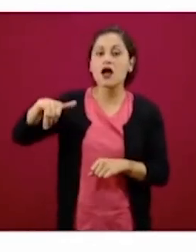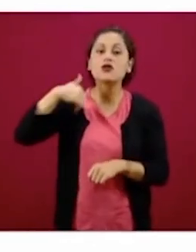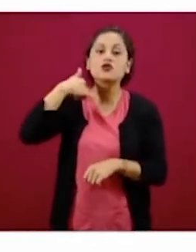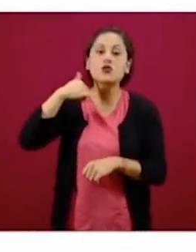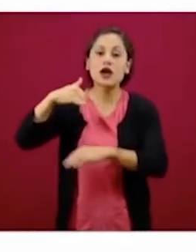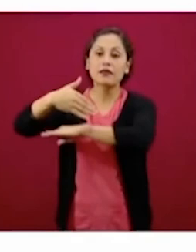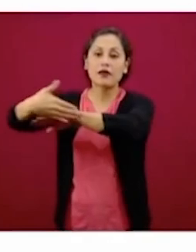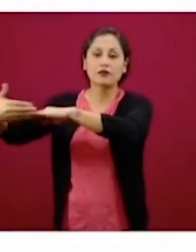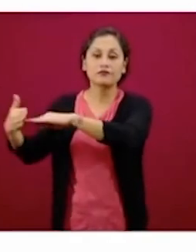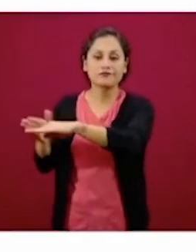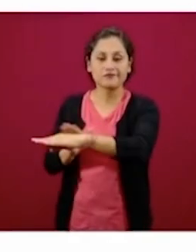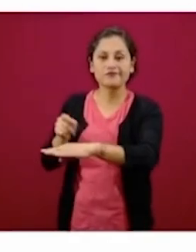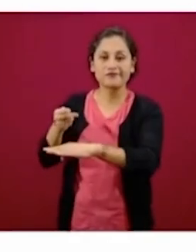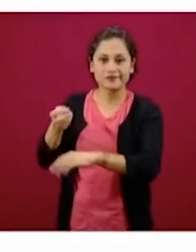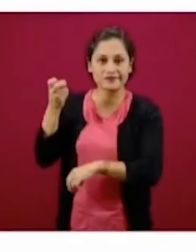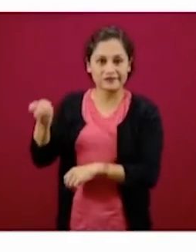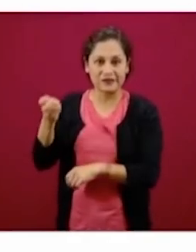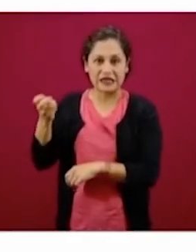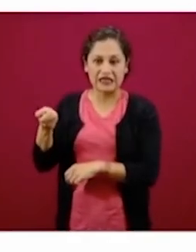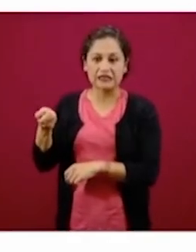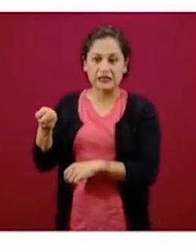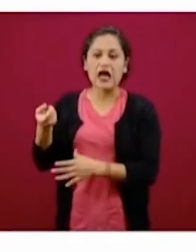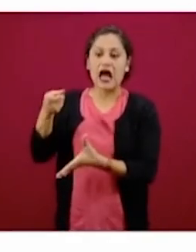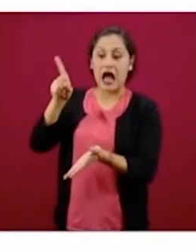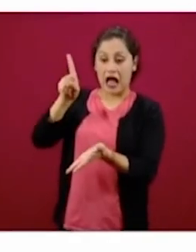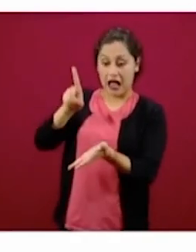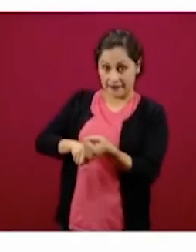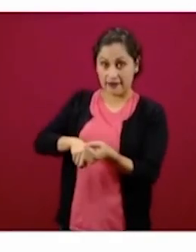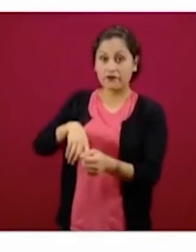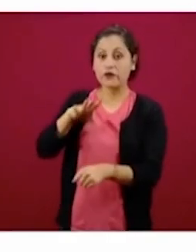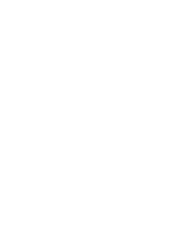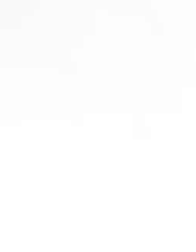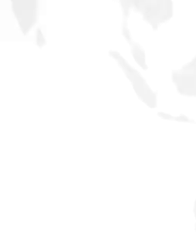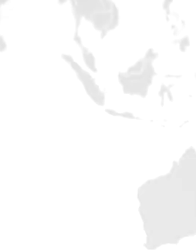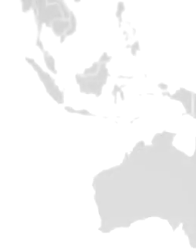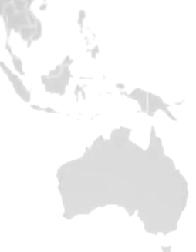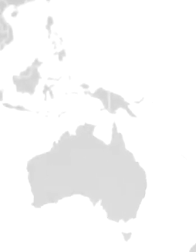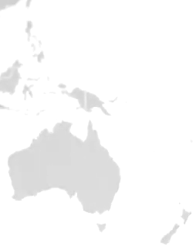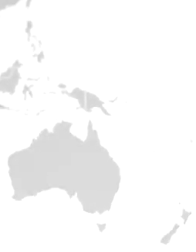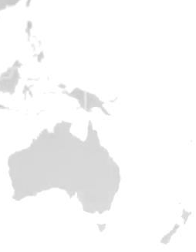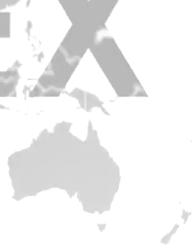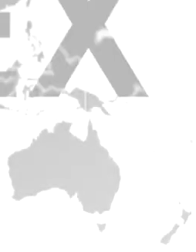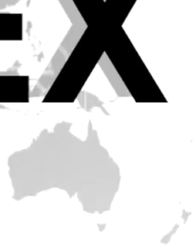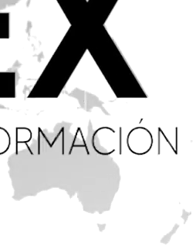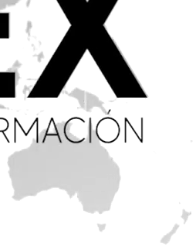solamente tiene las partes externas de la península hoy en día conectadas.